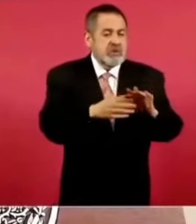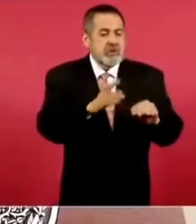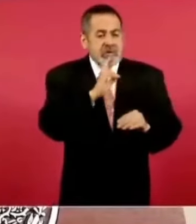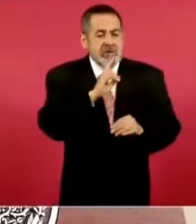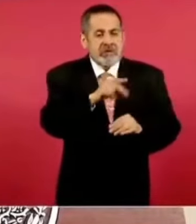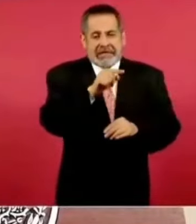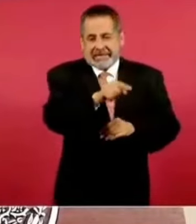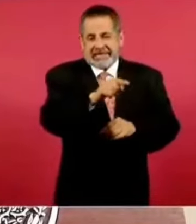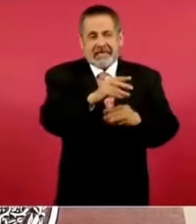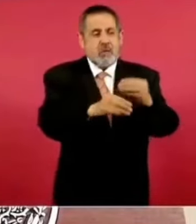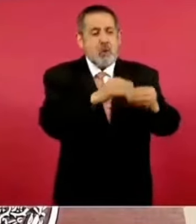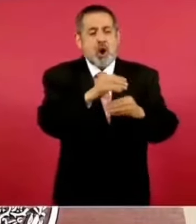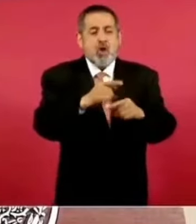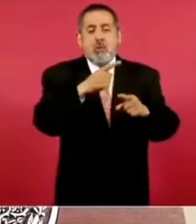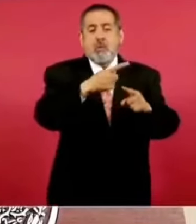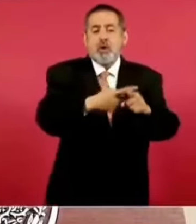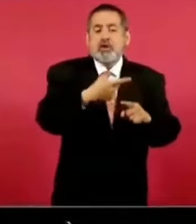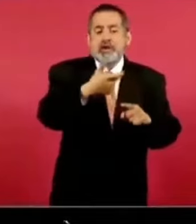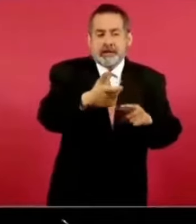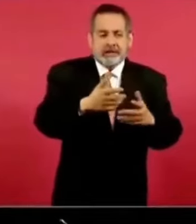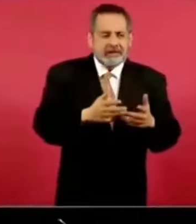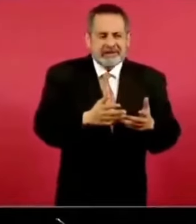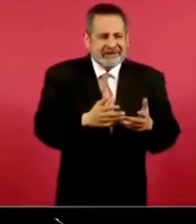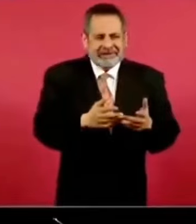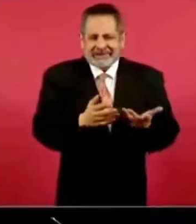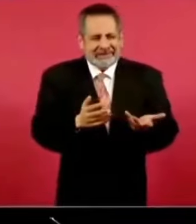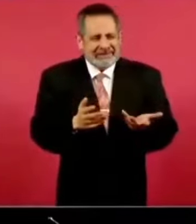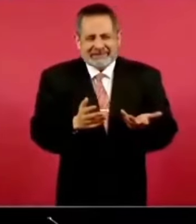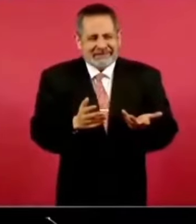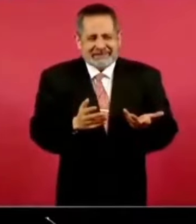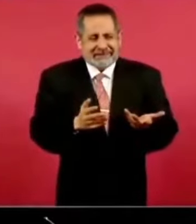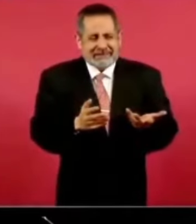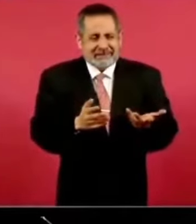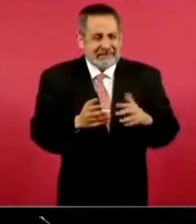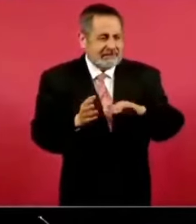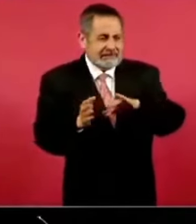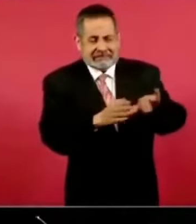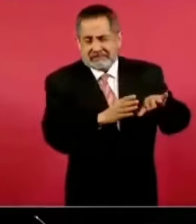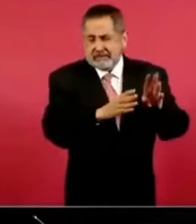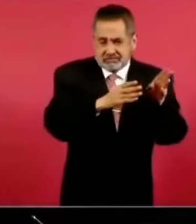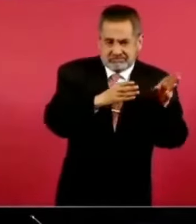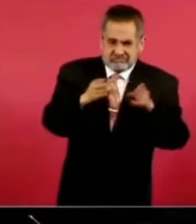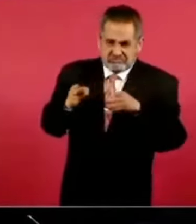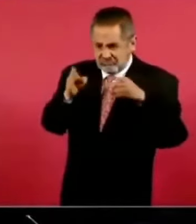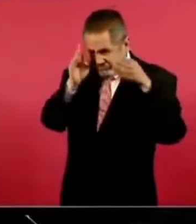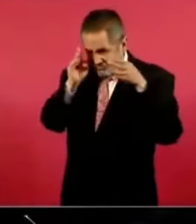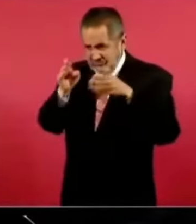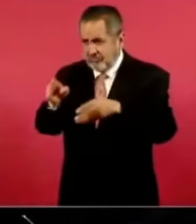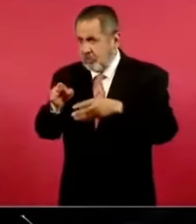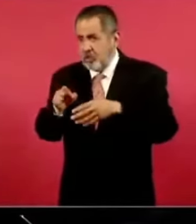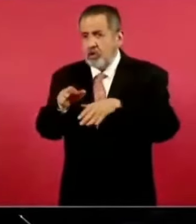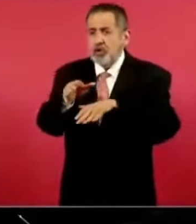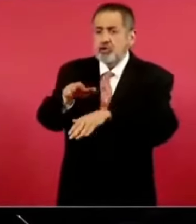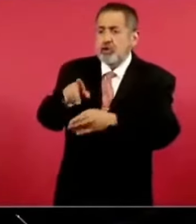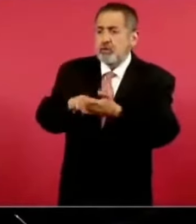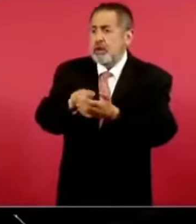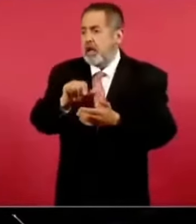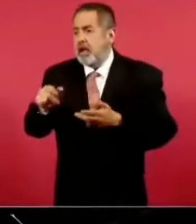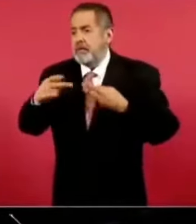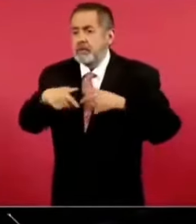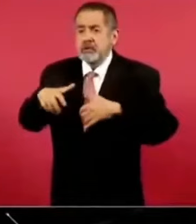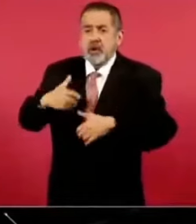esas querellas, en vez de dedicar el tiempo a que se le haga justicia al